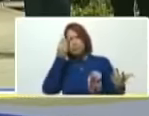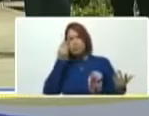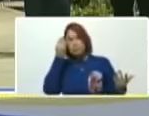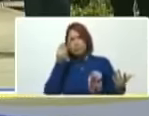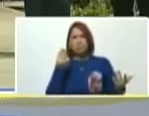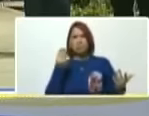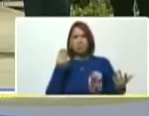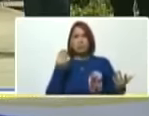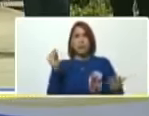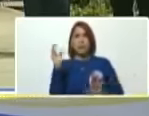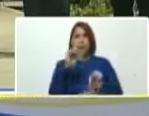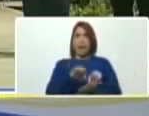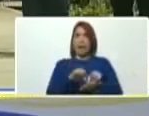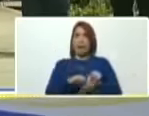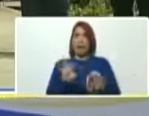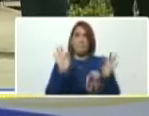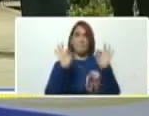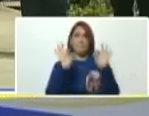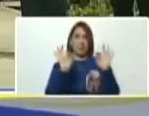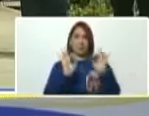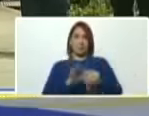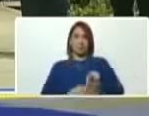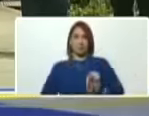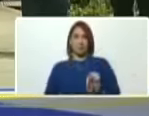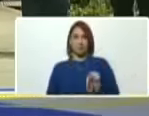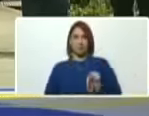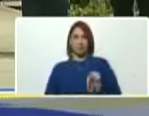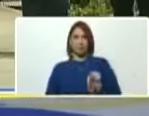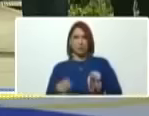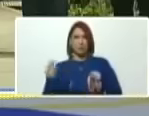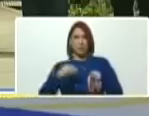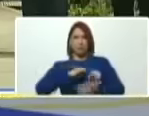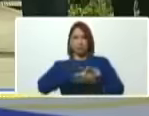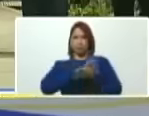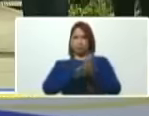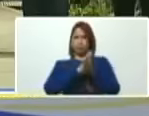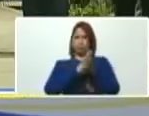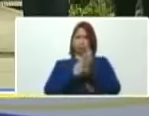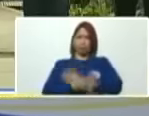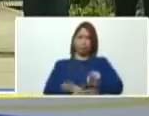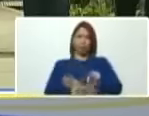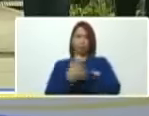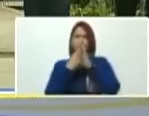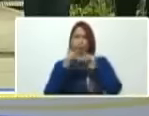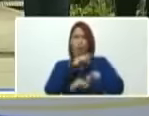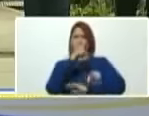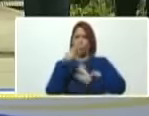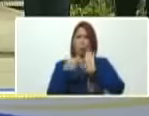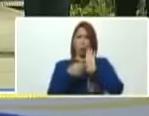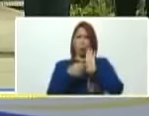fenómeno de Caracas es especial y fue el más destructivo de todos, creo.